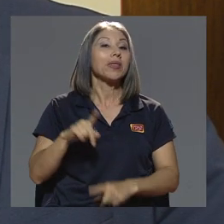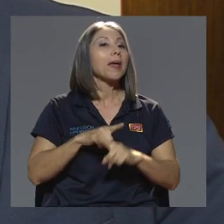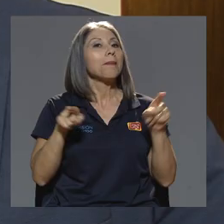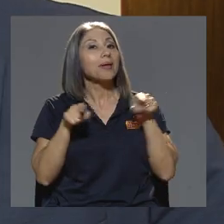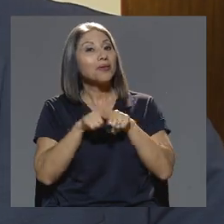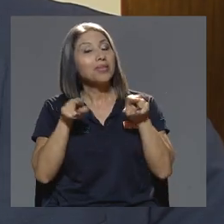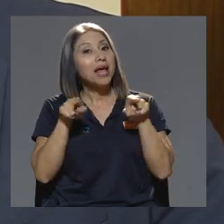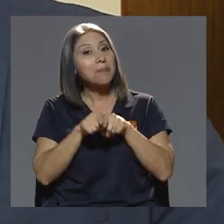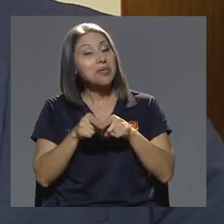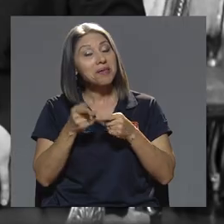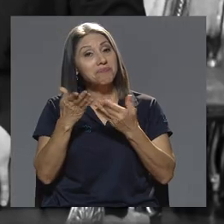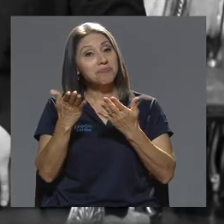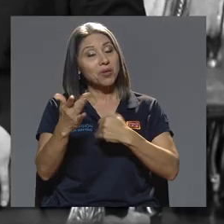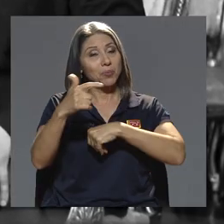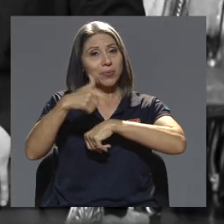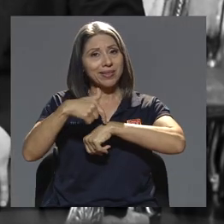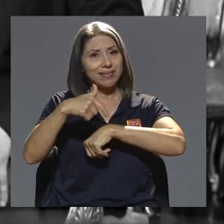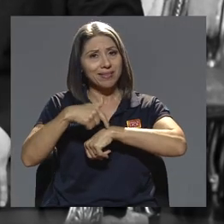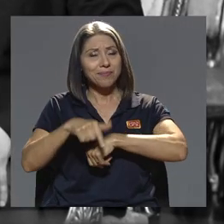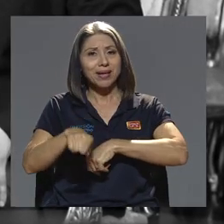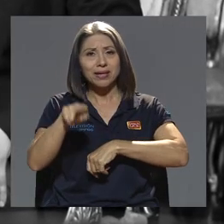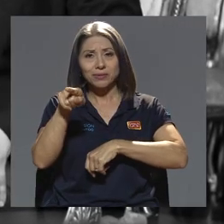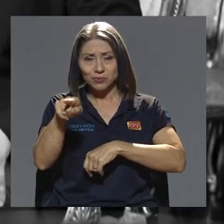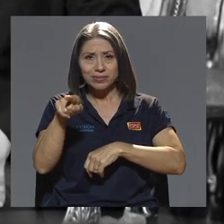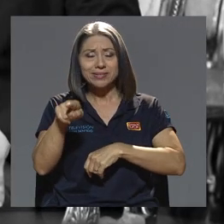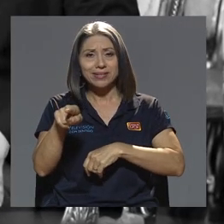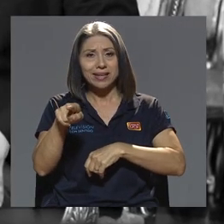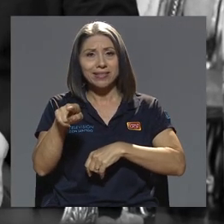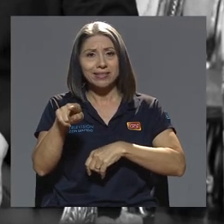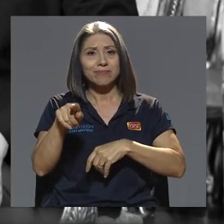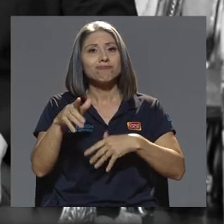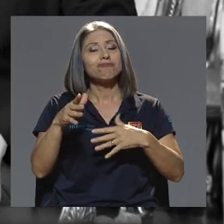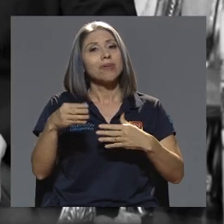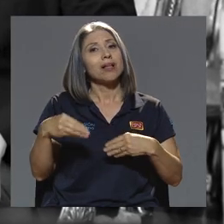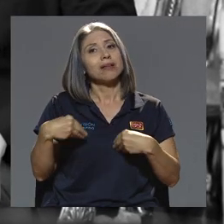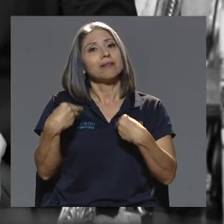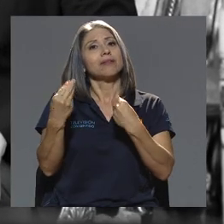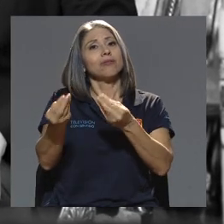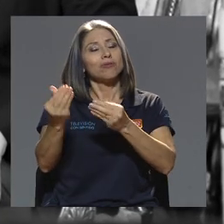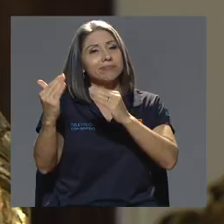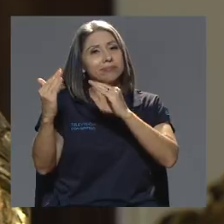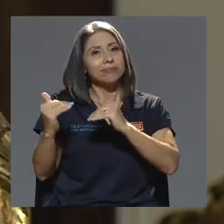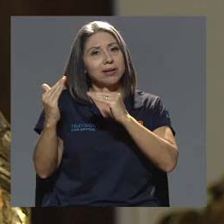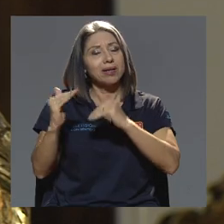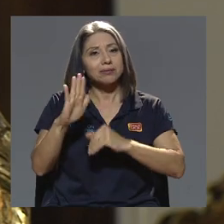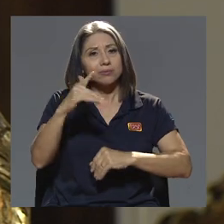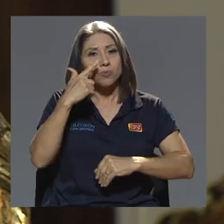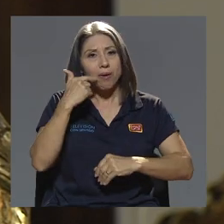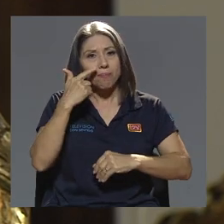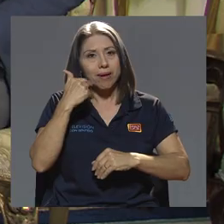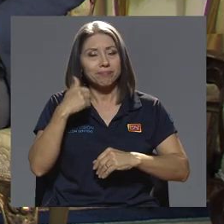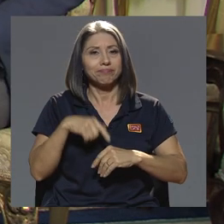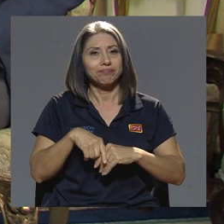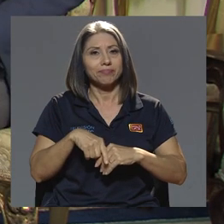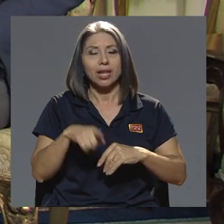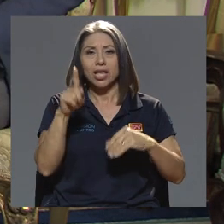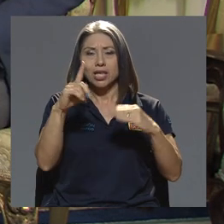Gloria, una etapa en la que usted llegó a darle esperanza a su papá, y una casa en la